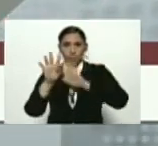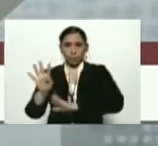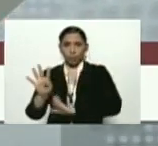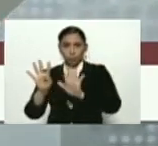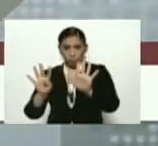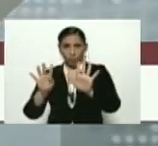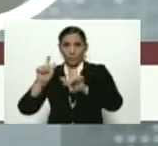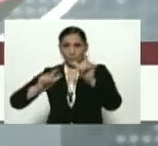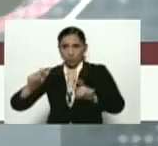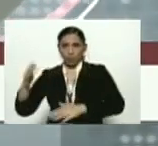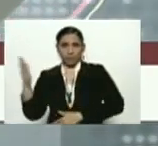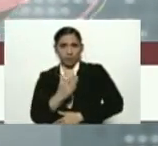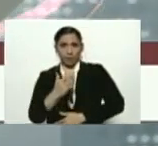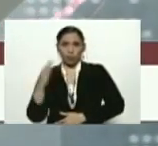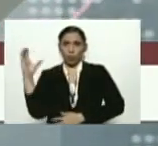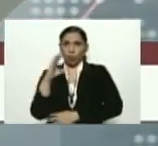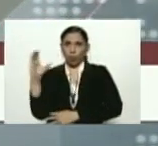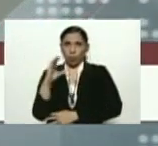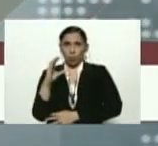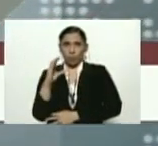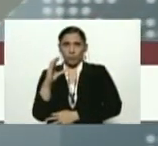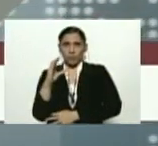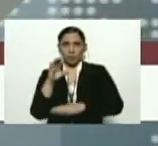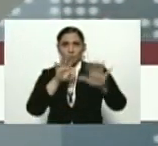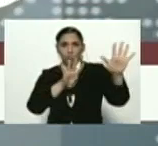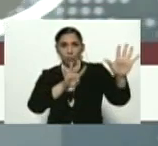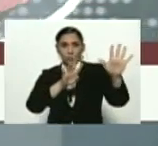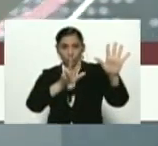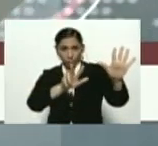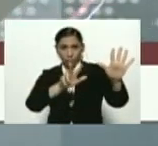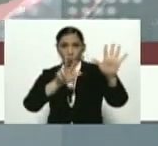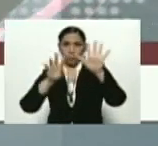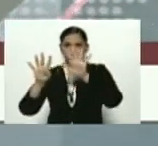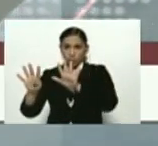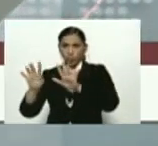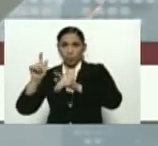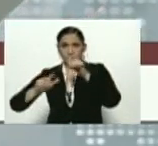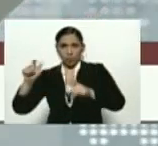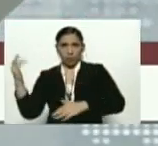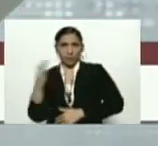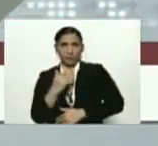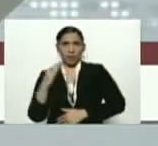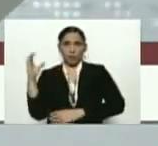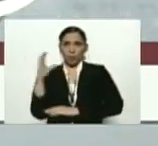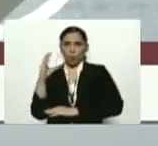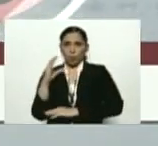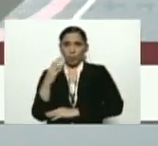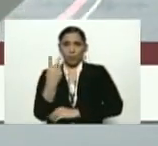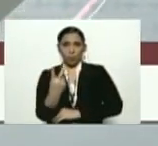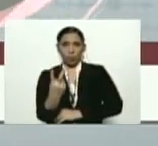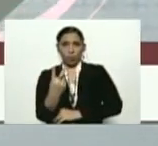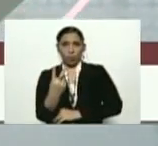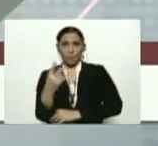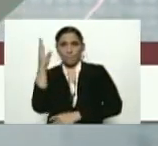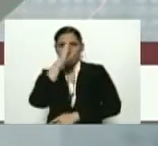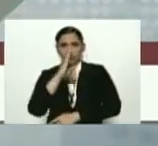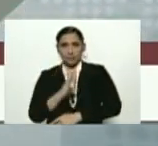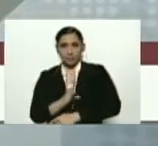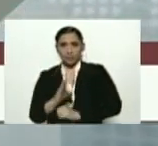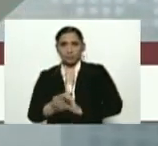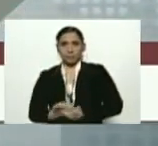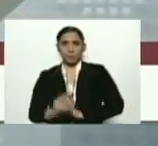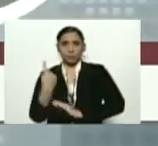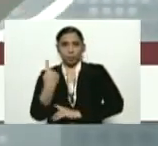Colombia, escúchese bien, 89 casos de Colombia, 2 casos son de Brasil y